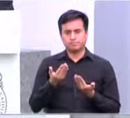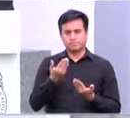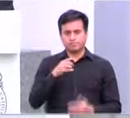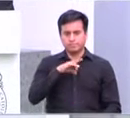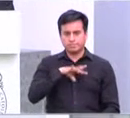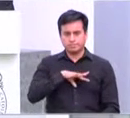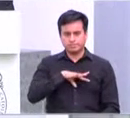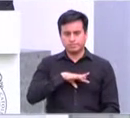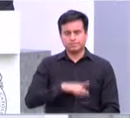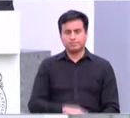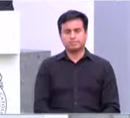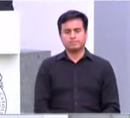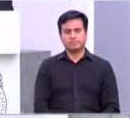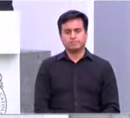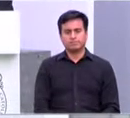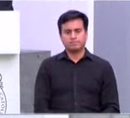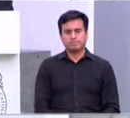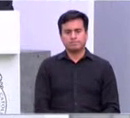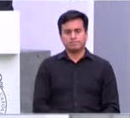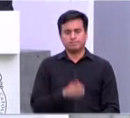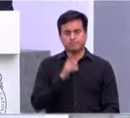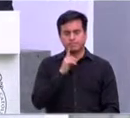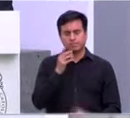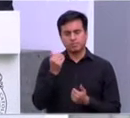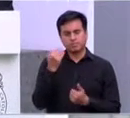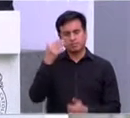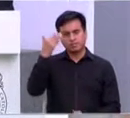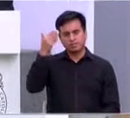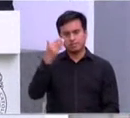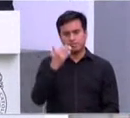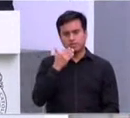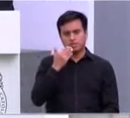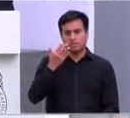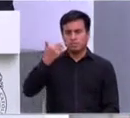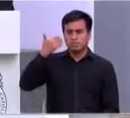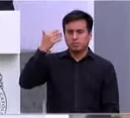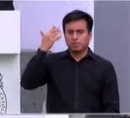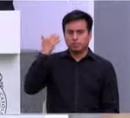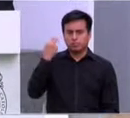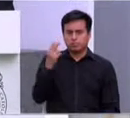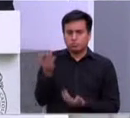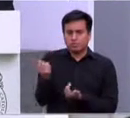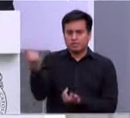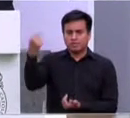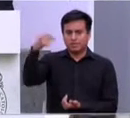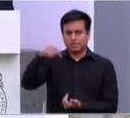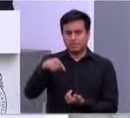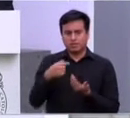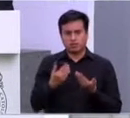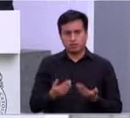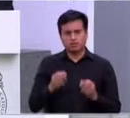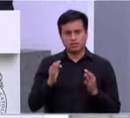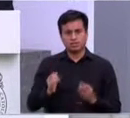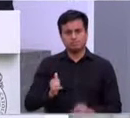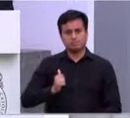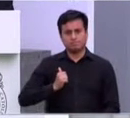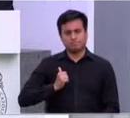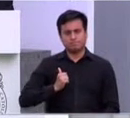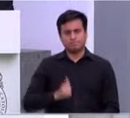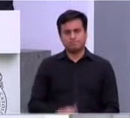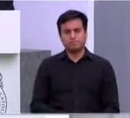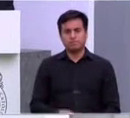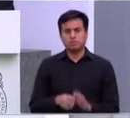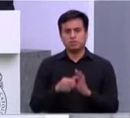chile pedíamos esperanza también en tiempo pasado de su venida ahora se ha realizado